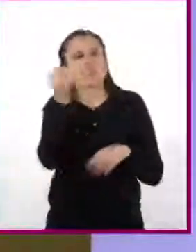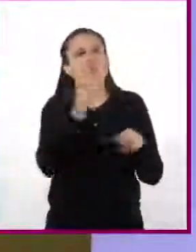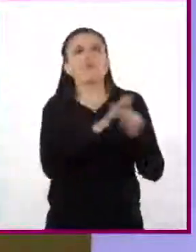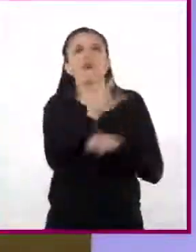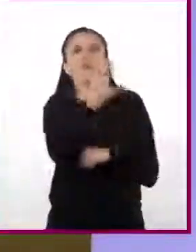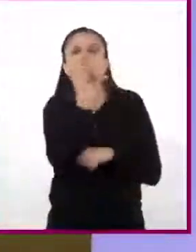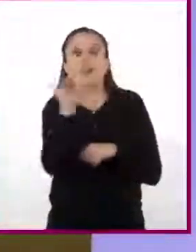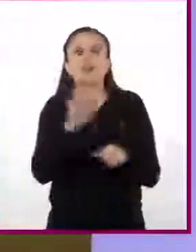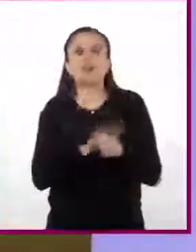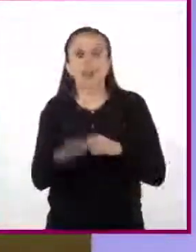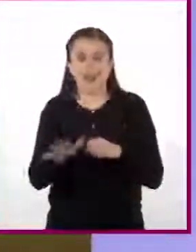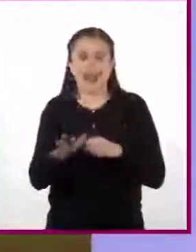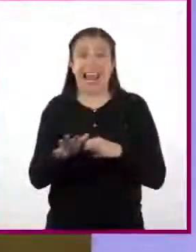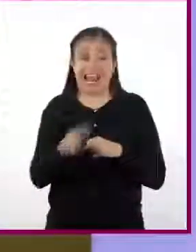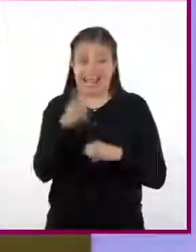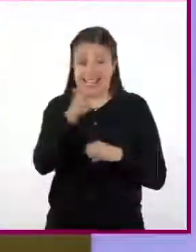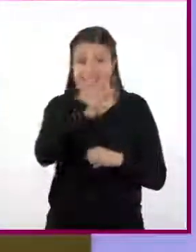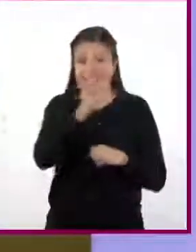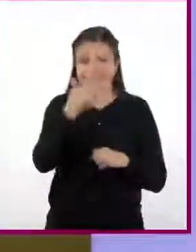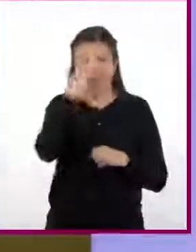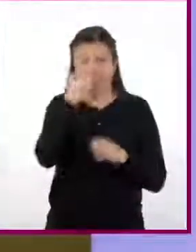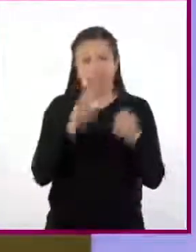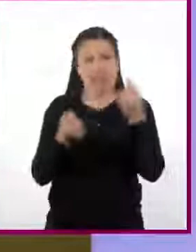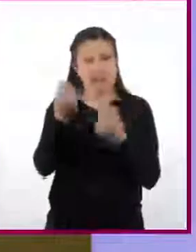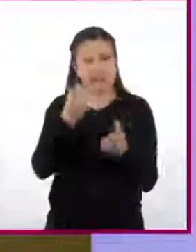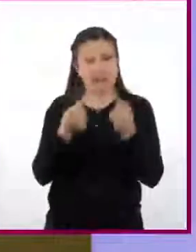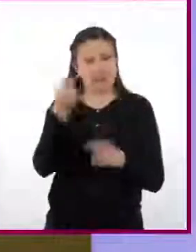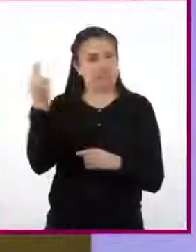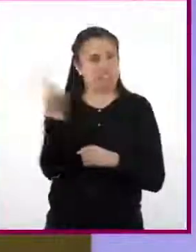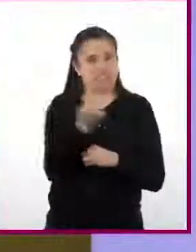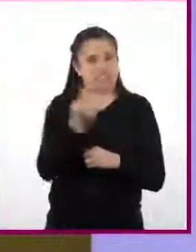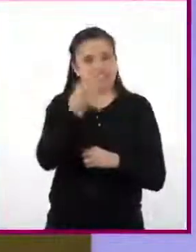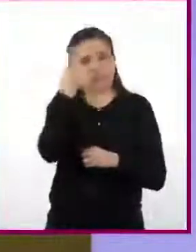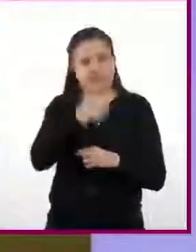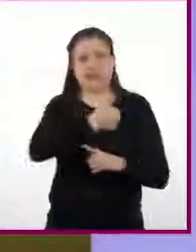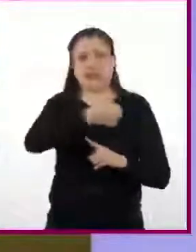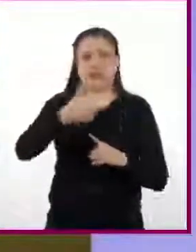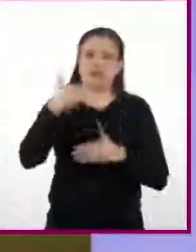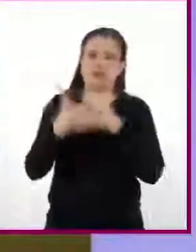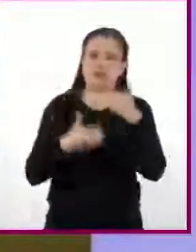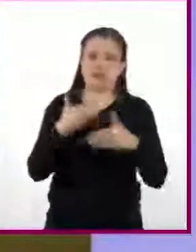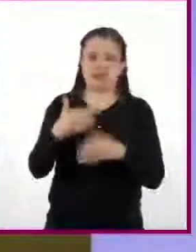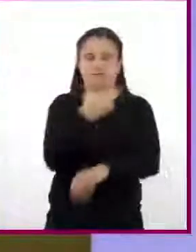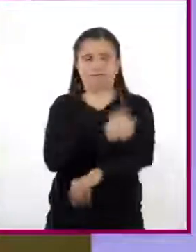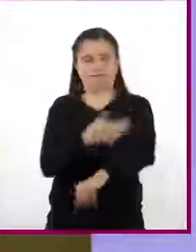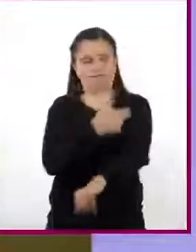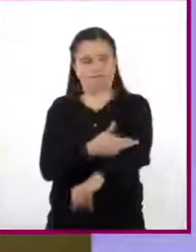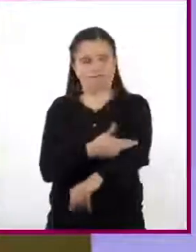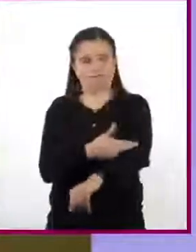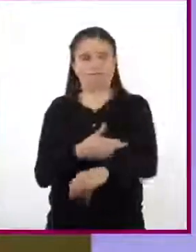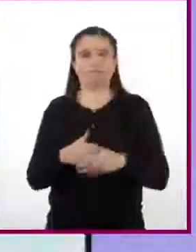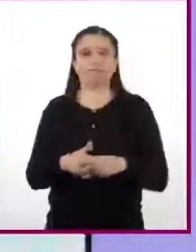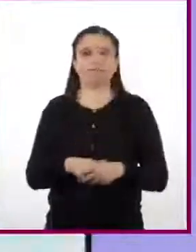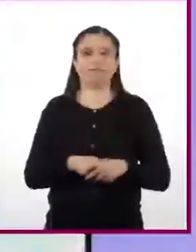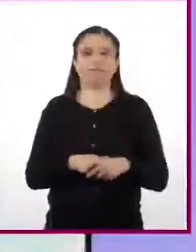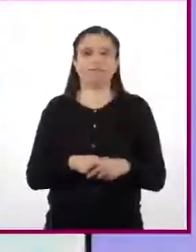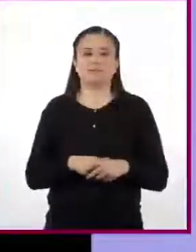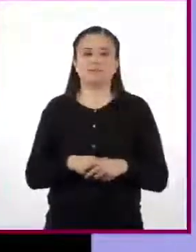Ahí también podemos reconocer algunas de las condiciones necesarias para un proceso democrático.